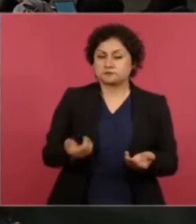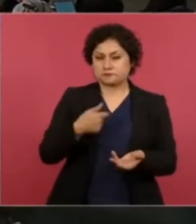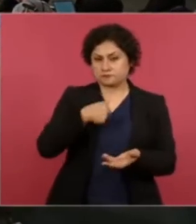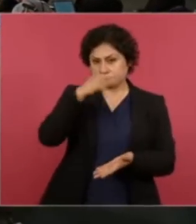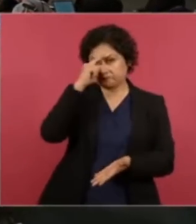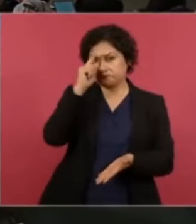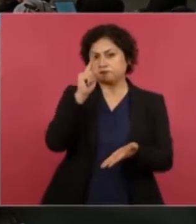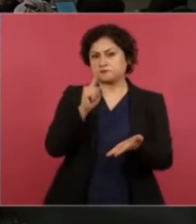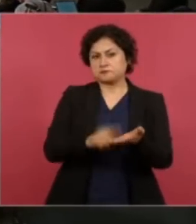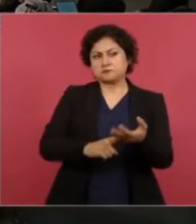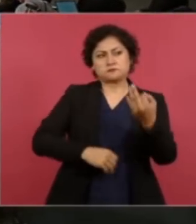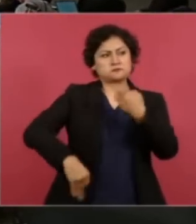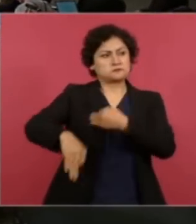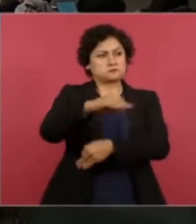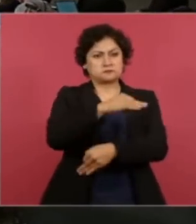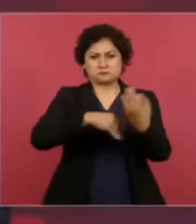público